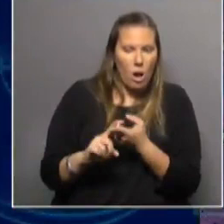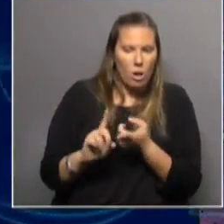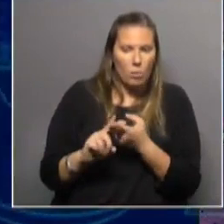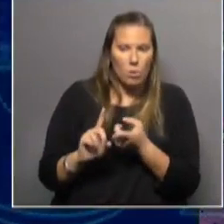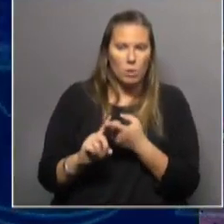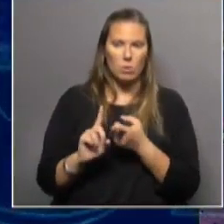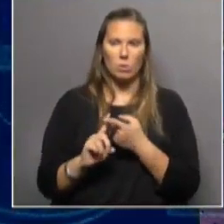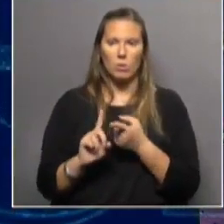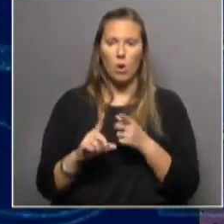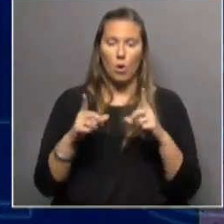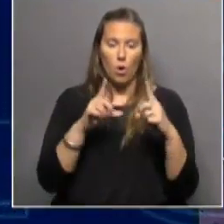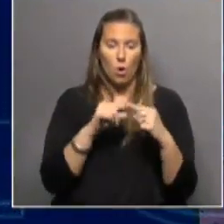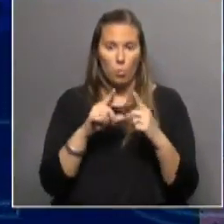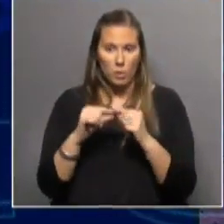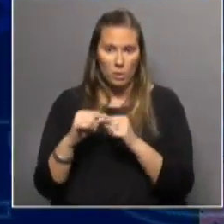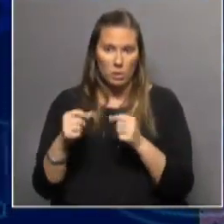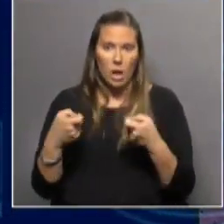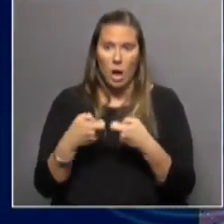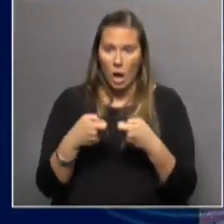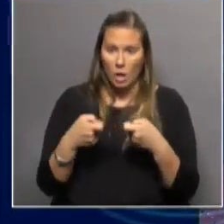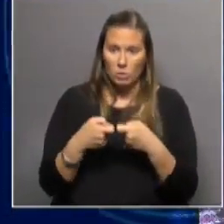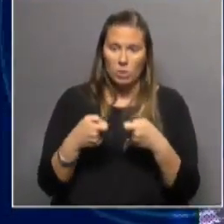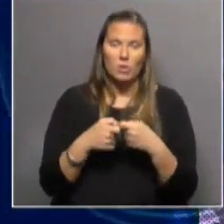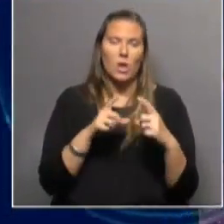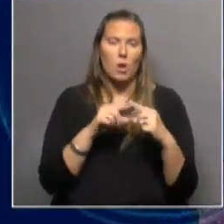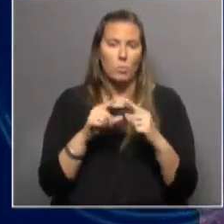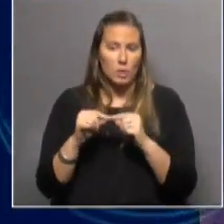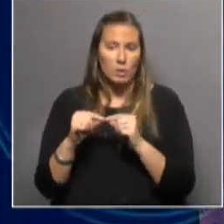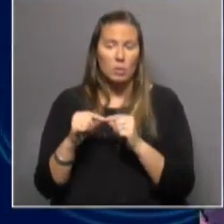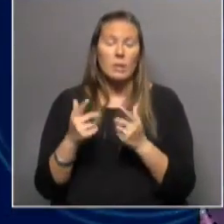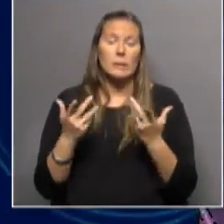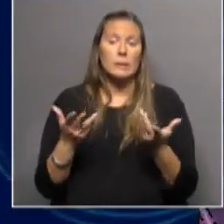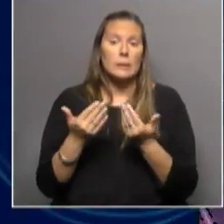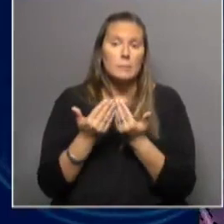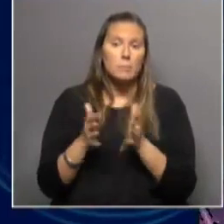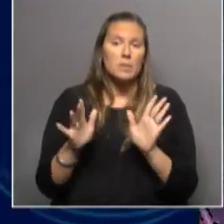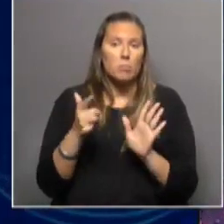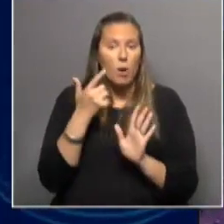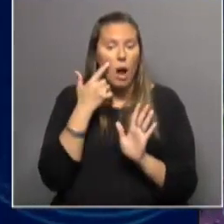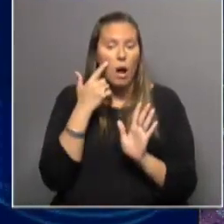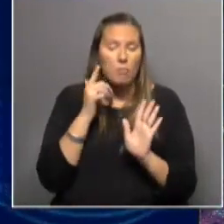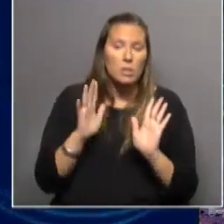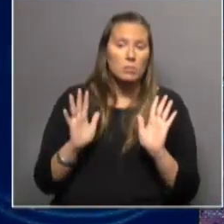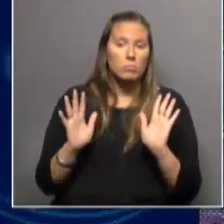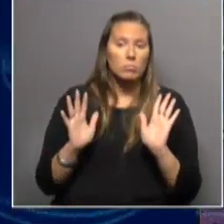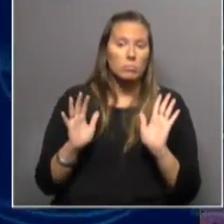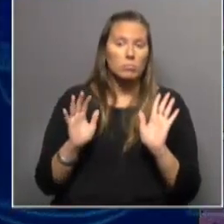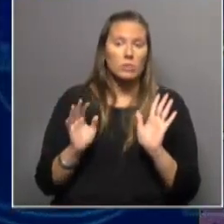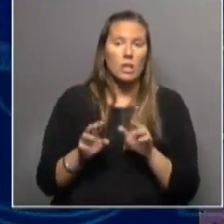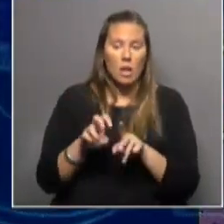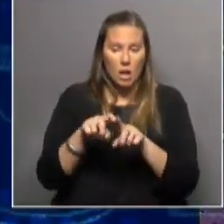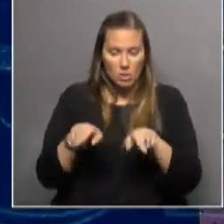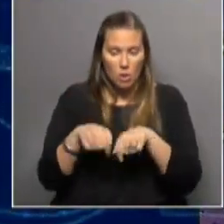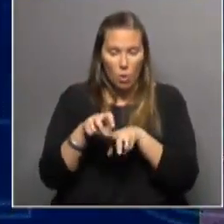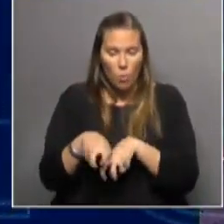las cooperativas las asociaciones de cooperativas y bueno y empezamos a transitar también las huertas